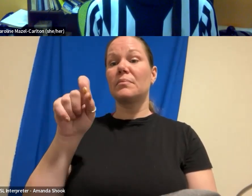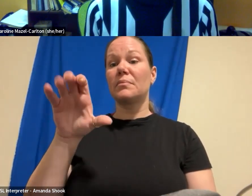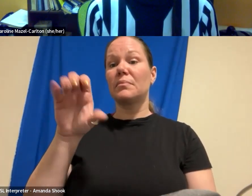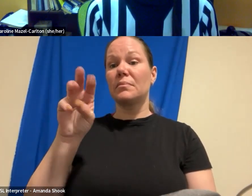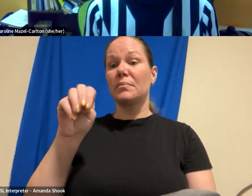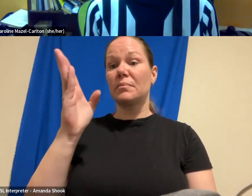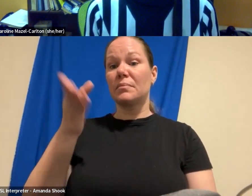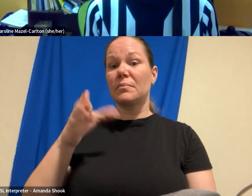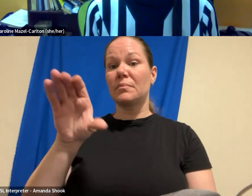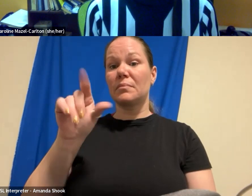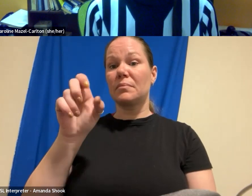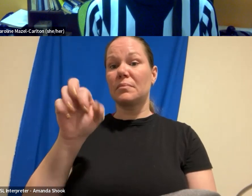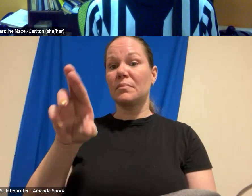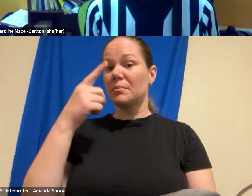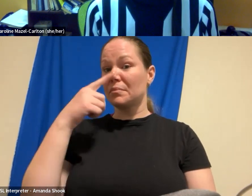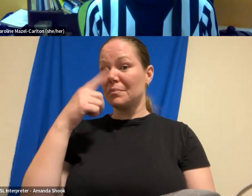nami.nyc.org,